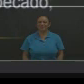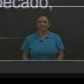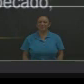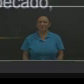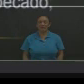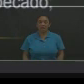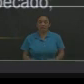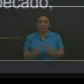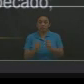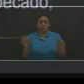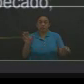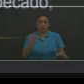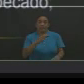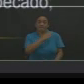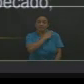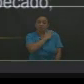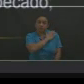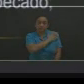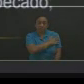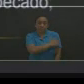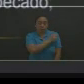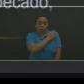Sin misericordia.